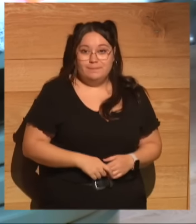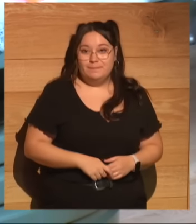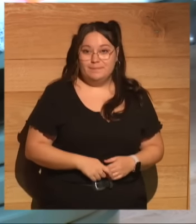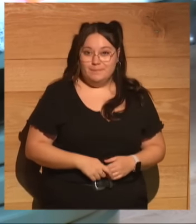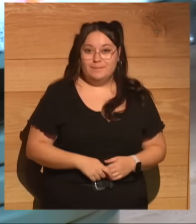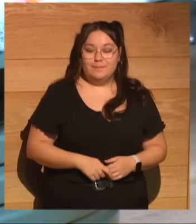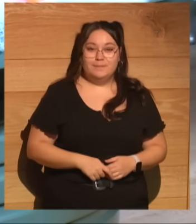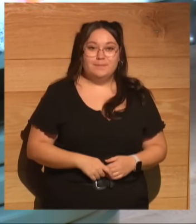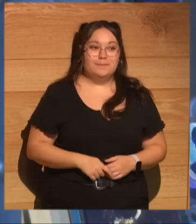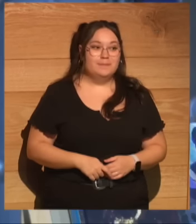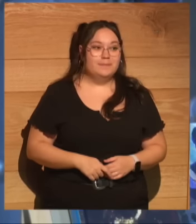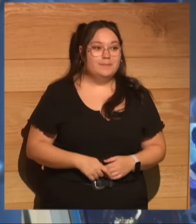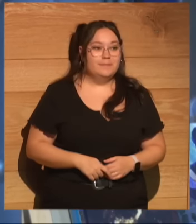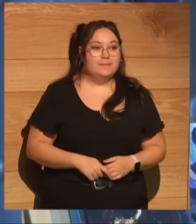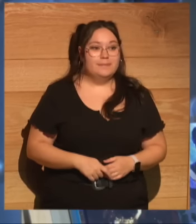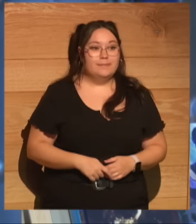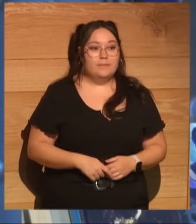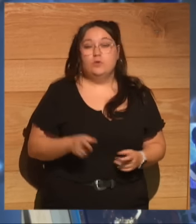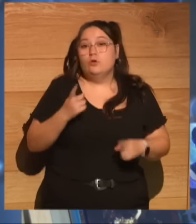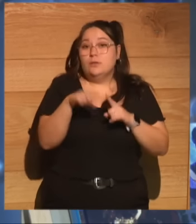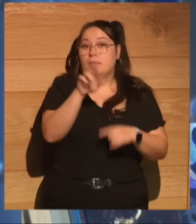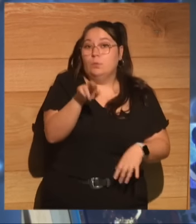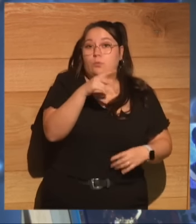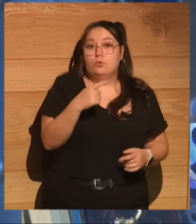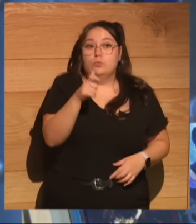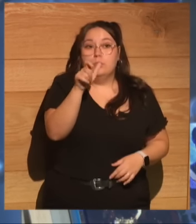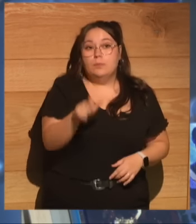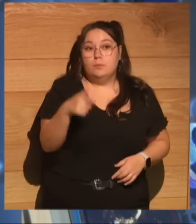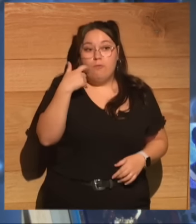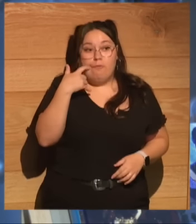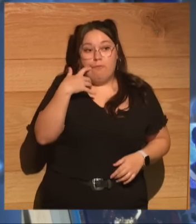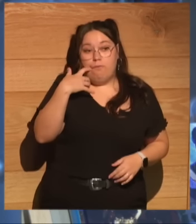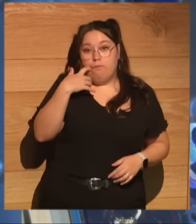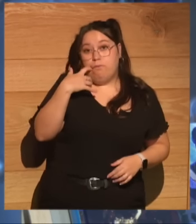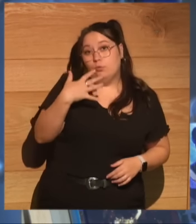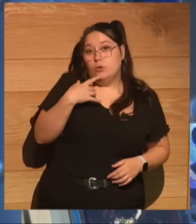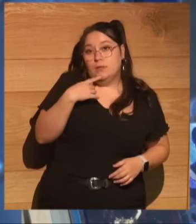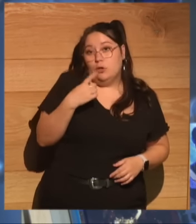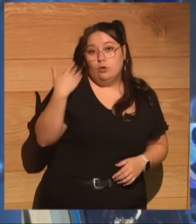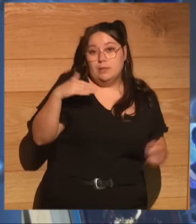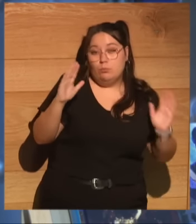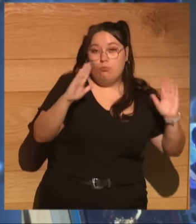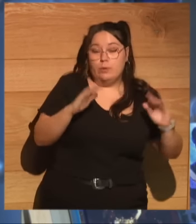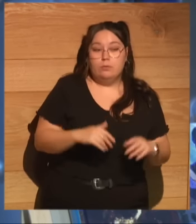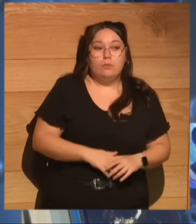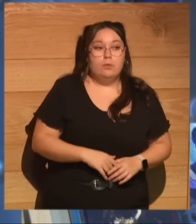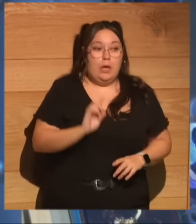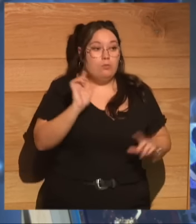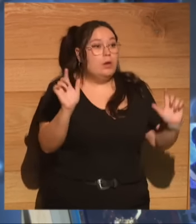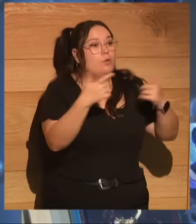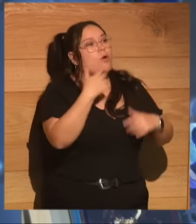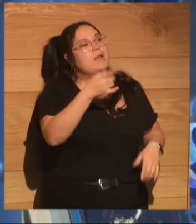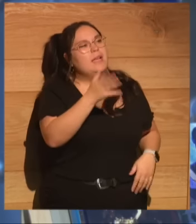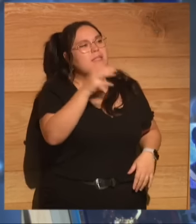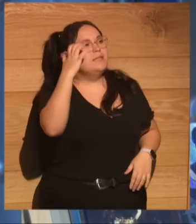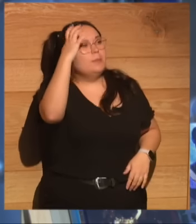Sí. Bueno, esas cosas también las repetimos. Es uno de los nombres que se mencionaron en algún momento, más que una oferta. En una reunión, oye, ¿y